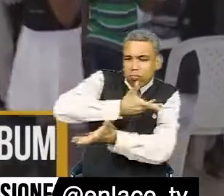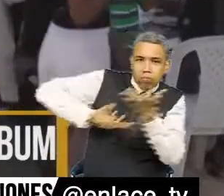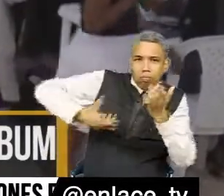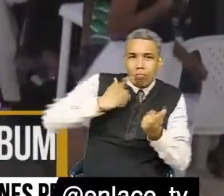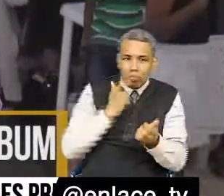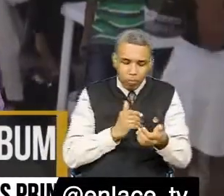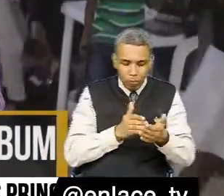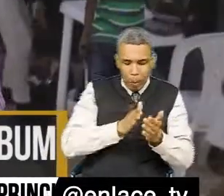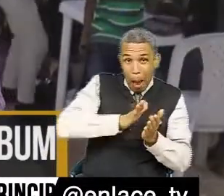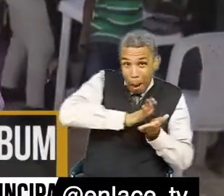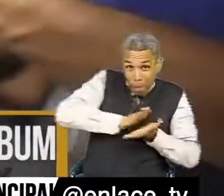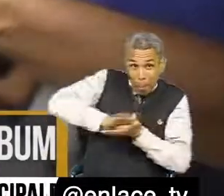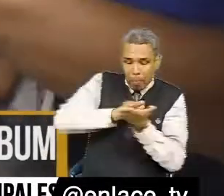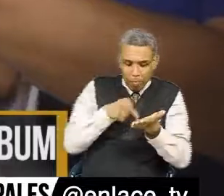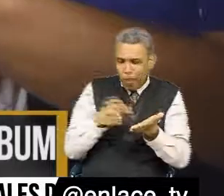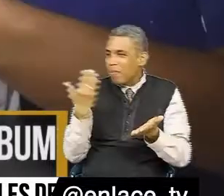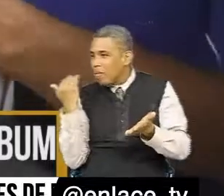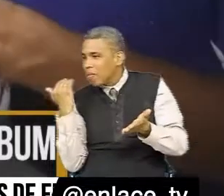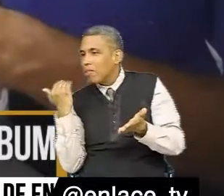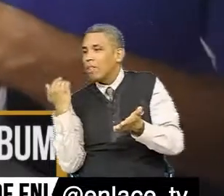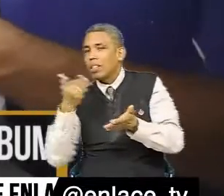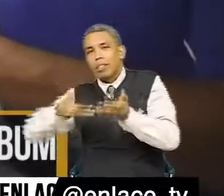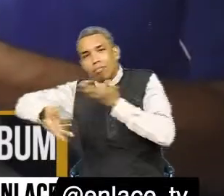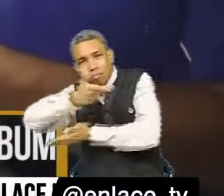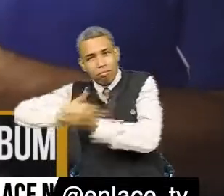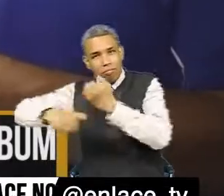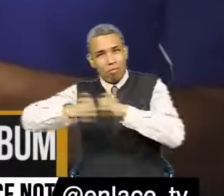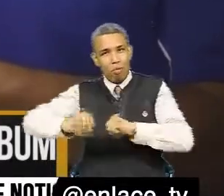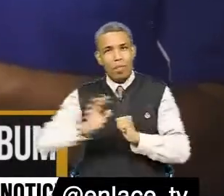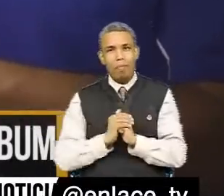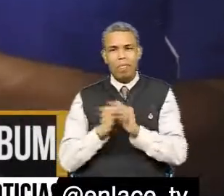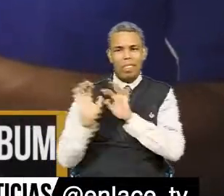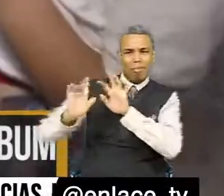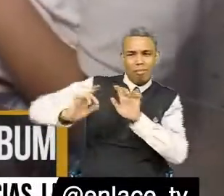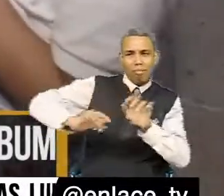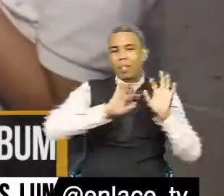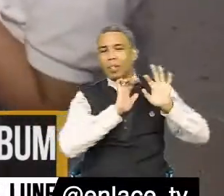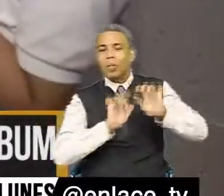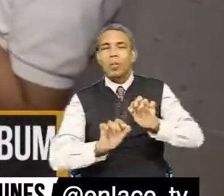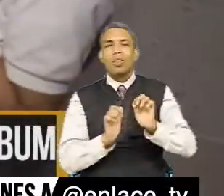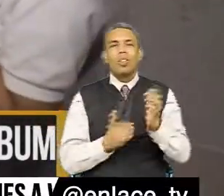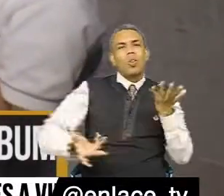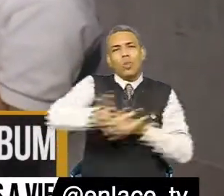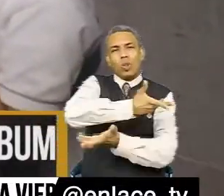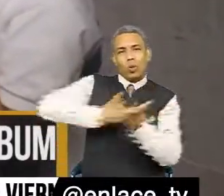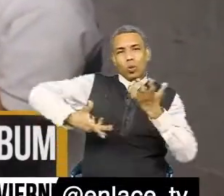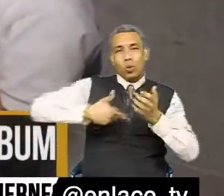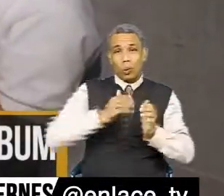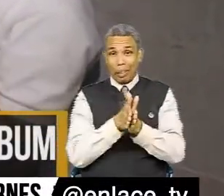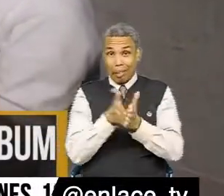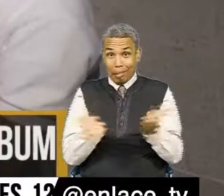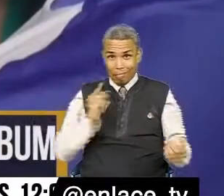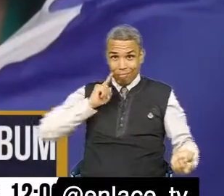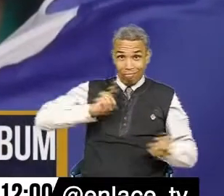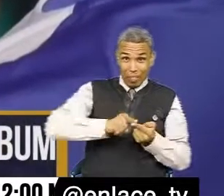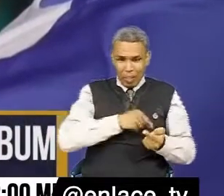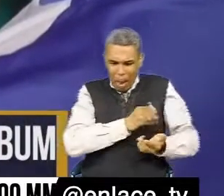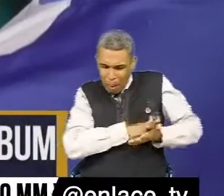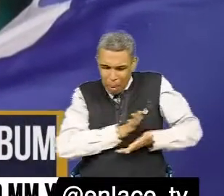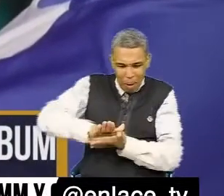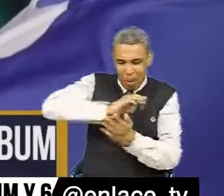una masiva asistencia se desarrolló esta jornada que le permitió a las familias barranqueña se unirse por una misma causa llenar el álbum 125 años